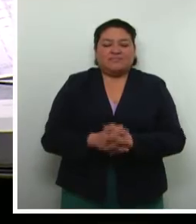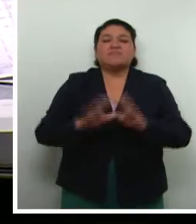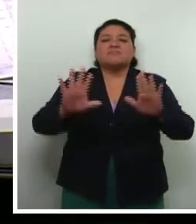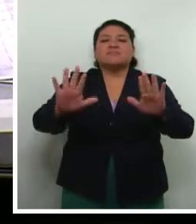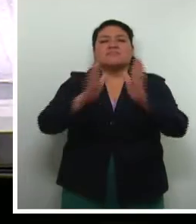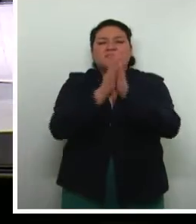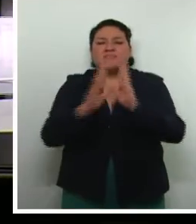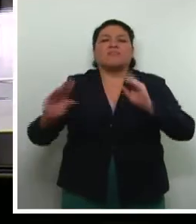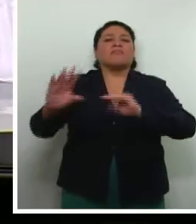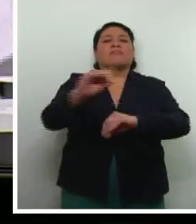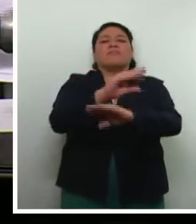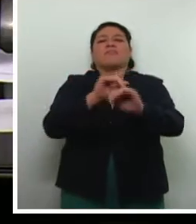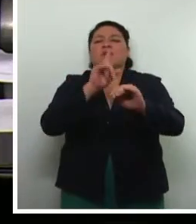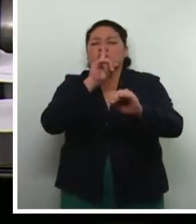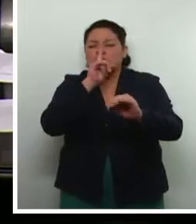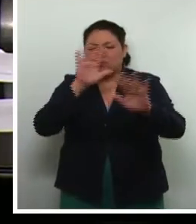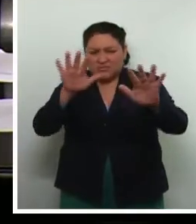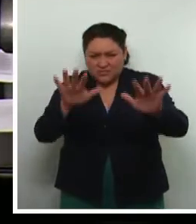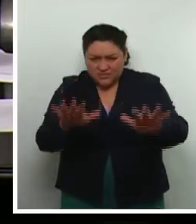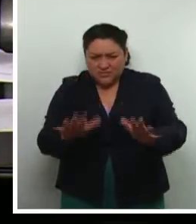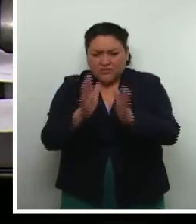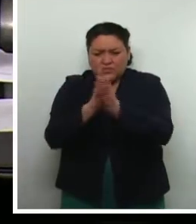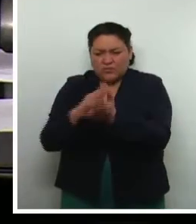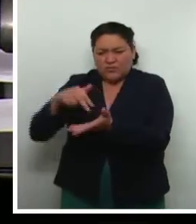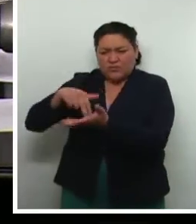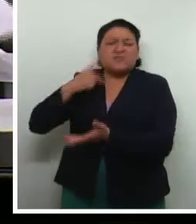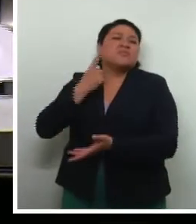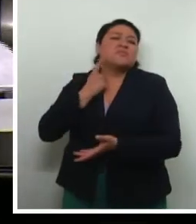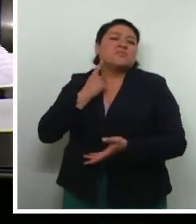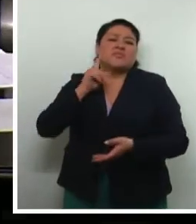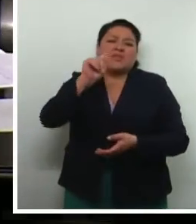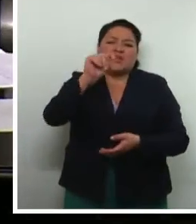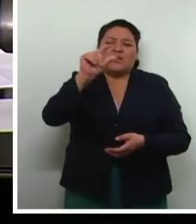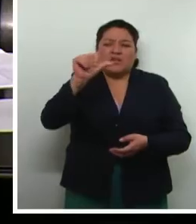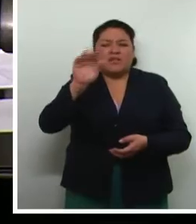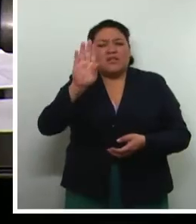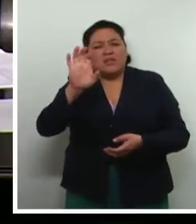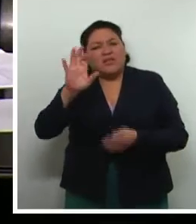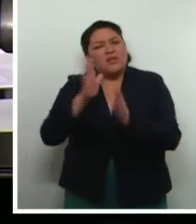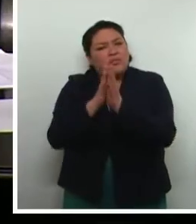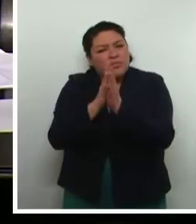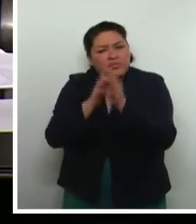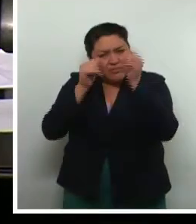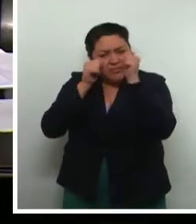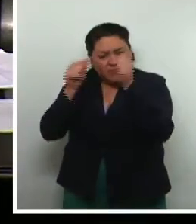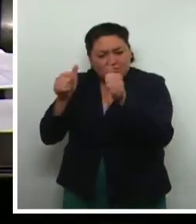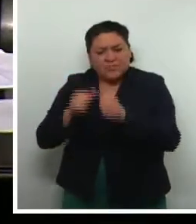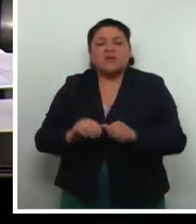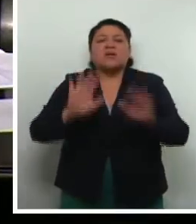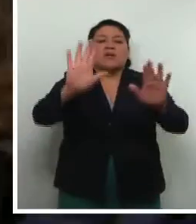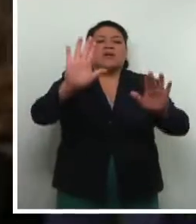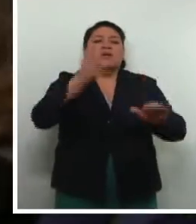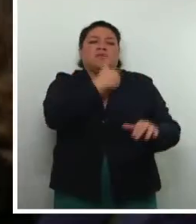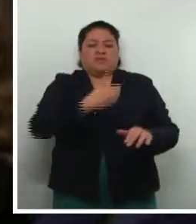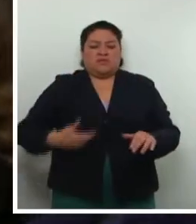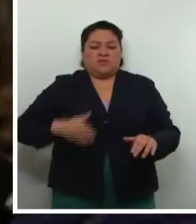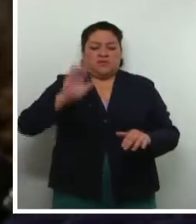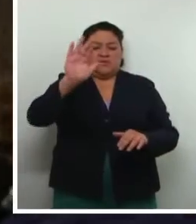Guardar orden y escuchar la intervención del diputado Tabe, por favor. Presidente, yo creo que